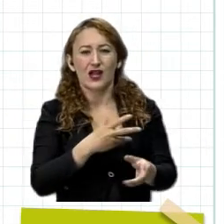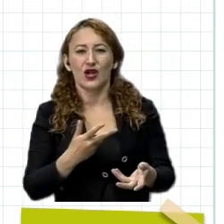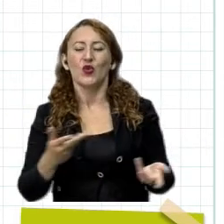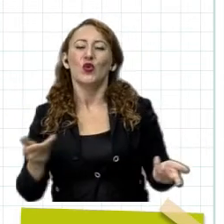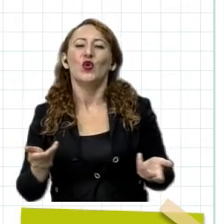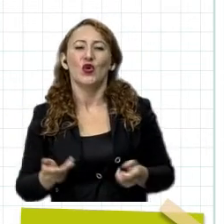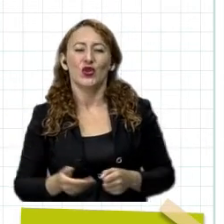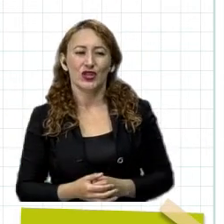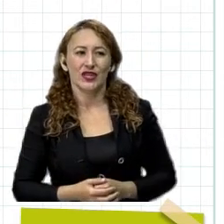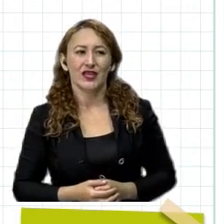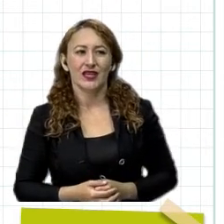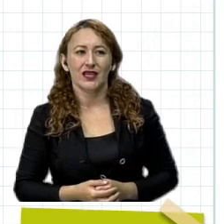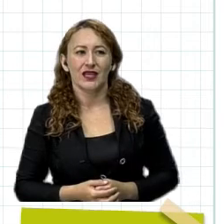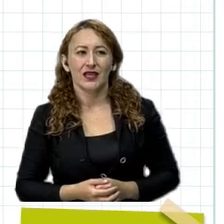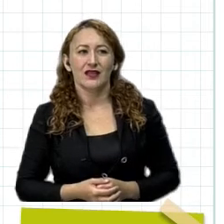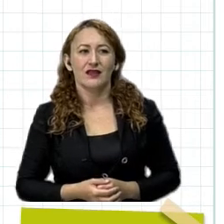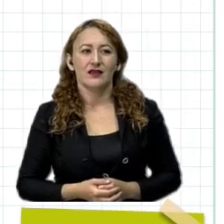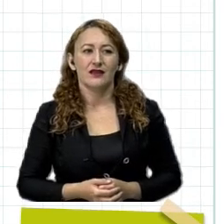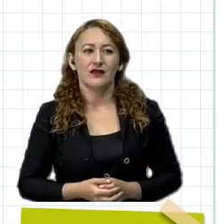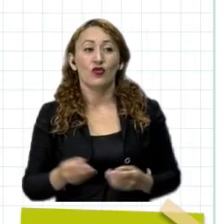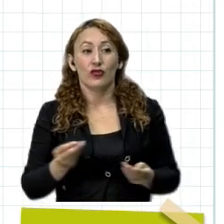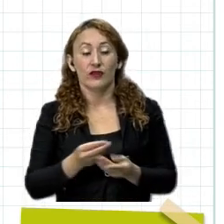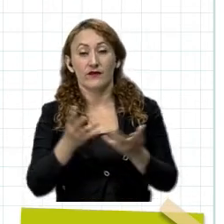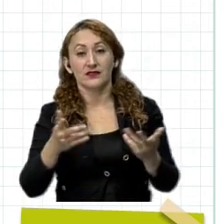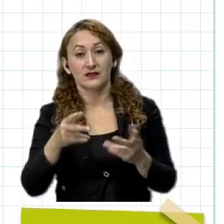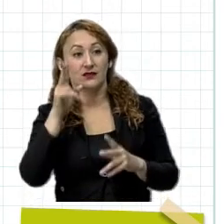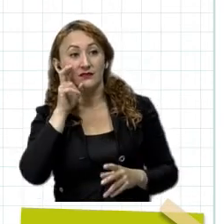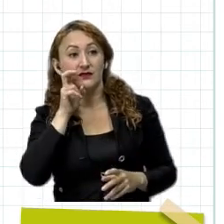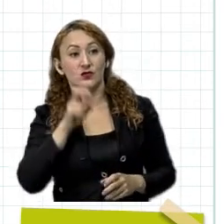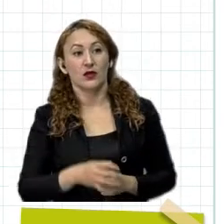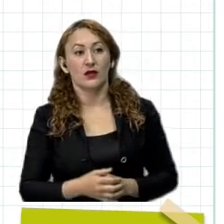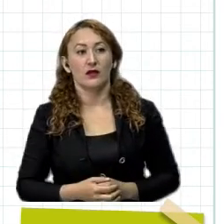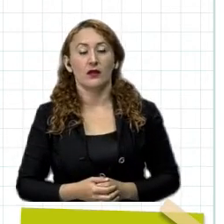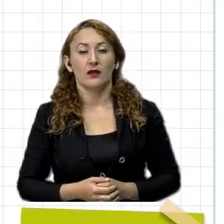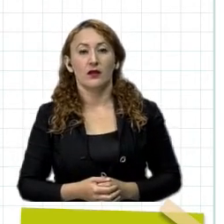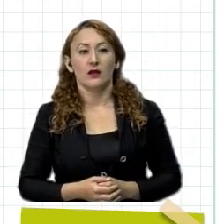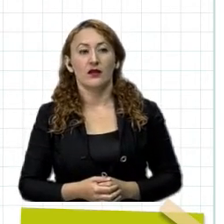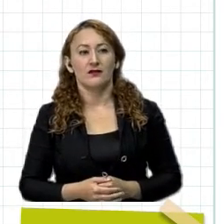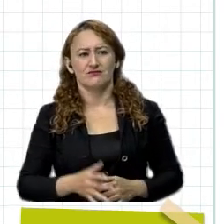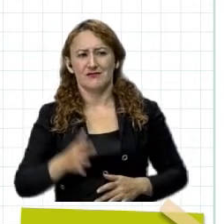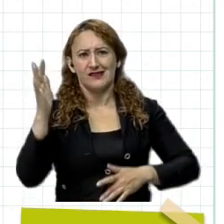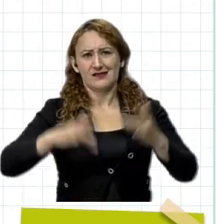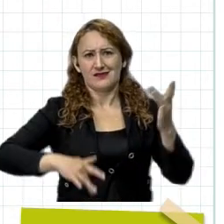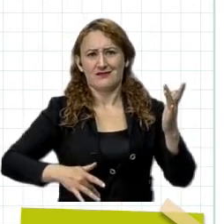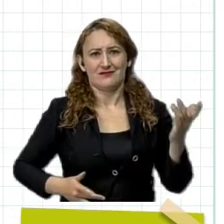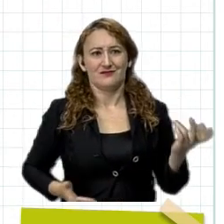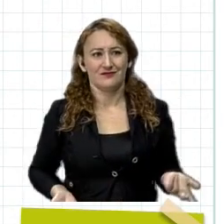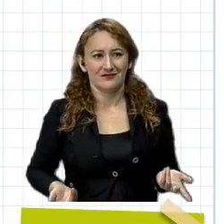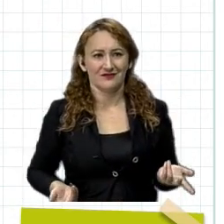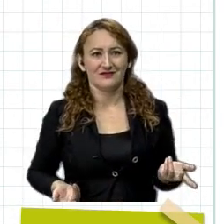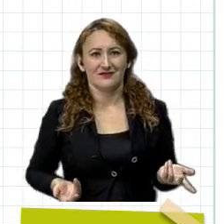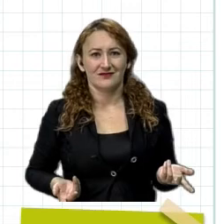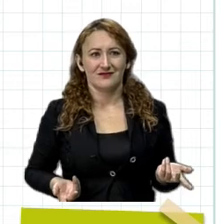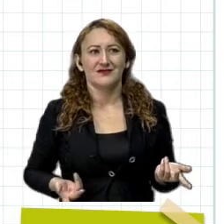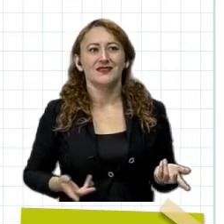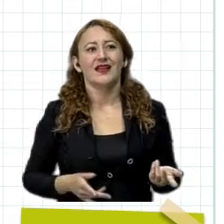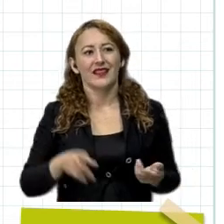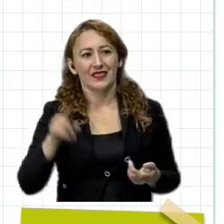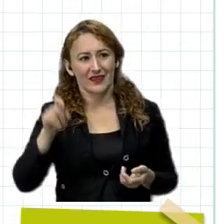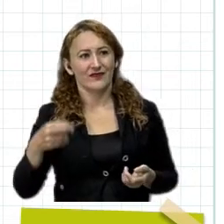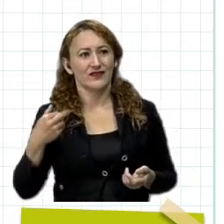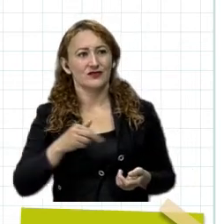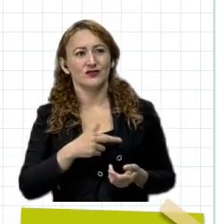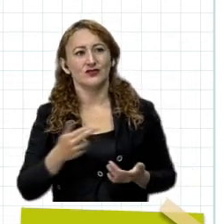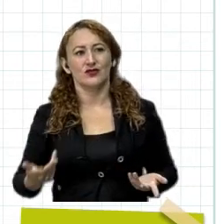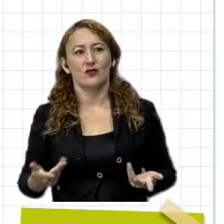personas en diversidad sexual? No, eso no tiene sentido. Entonces también tenemos que salir como de esa